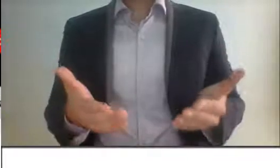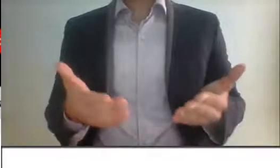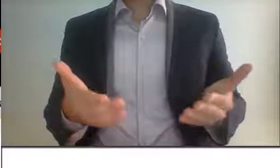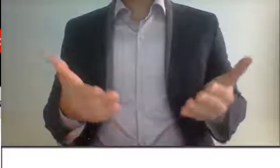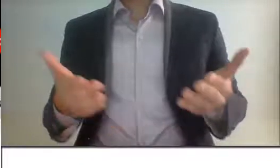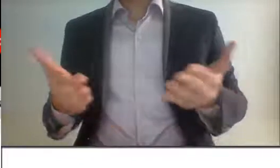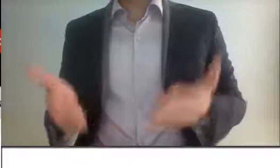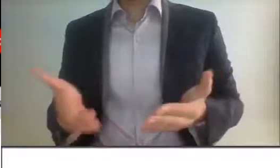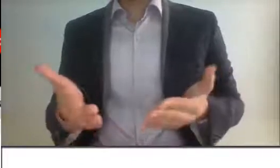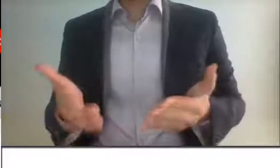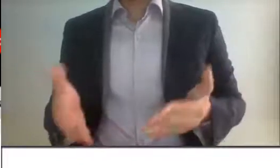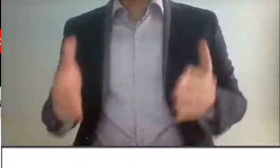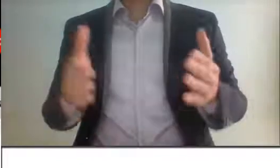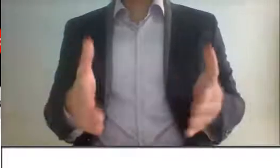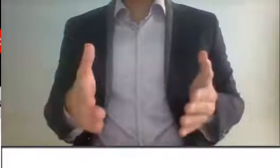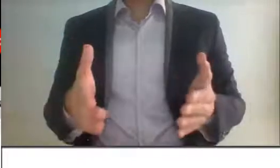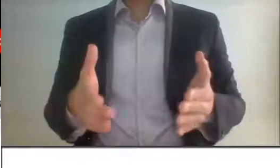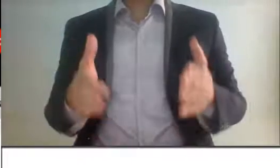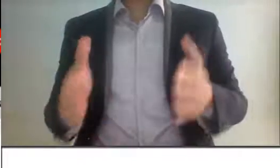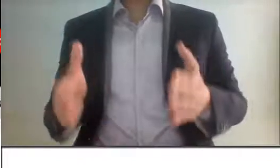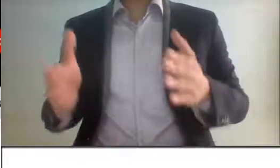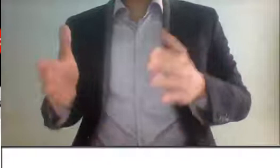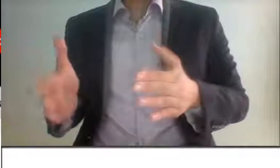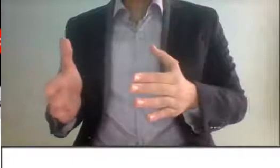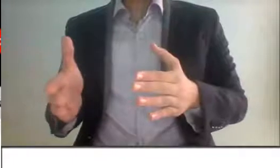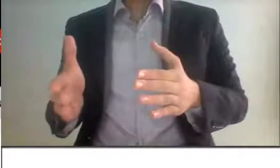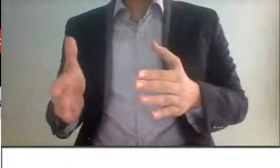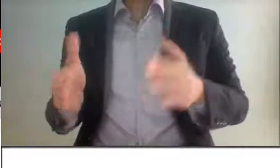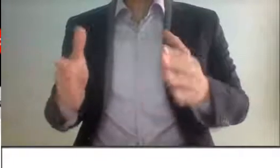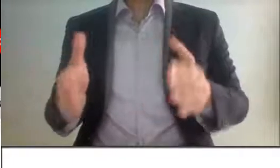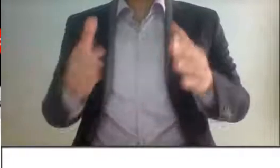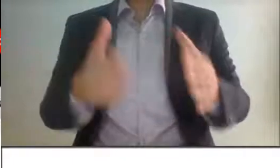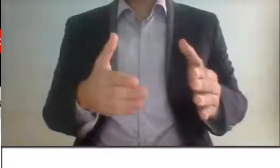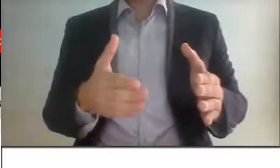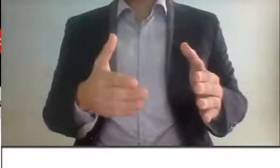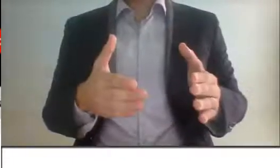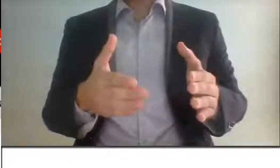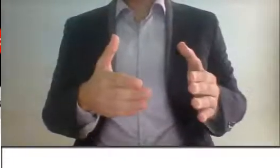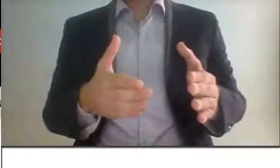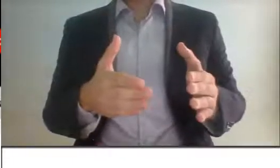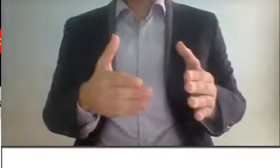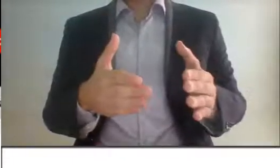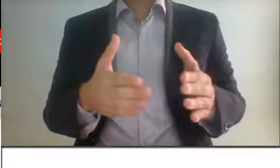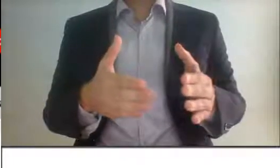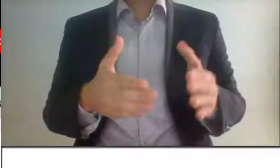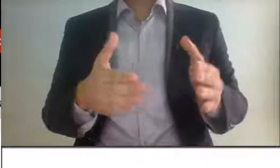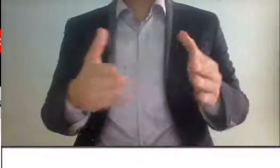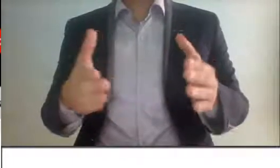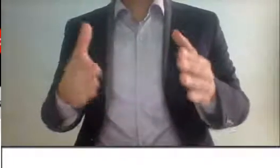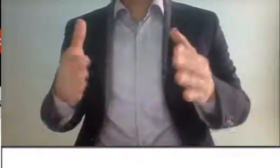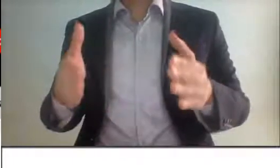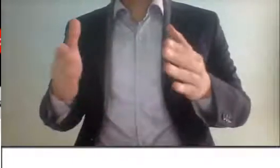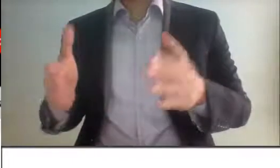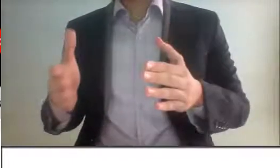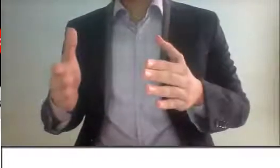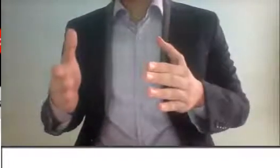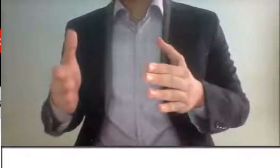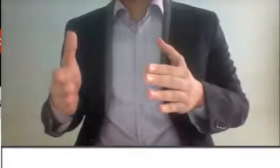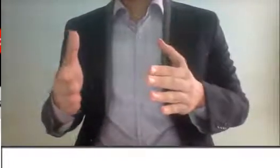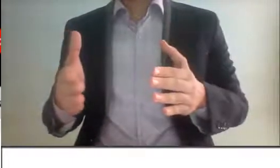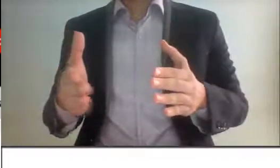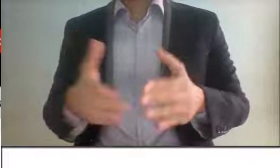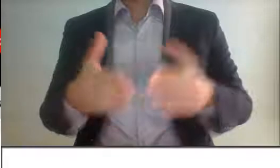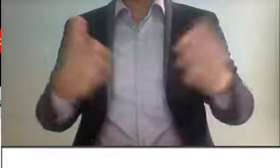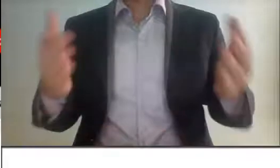ganar justamente en 4 años. ¿Por qué? Porque precisamente ellos no pueden esperar 100 años, ellos necesitan retorno de inversión rápidamente. ¿Esto qué significa? Que